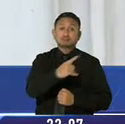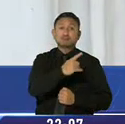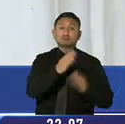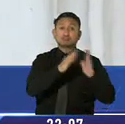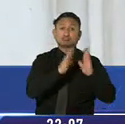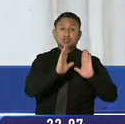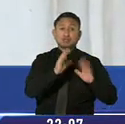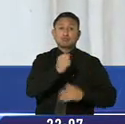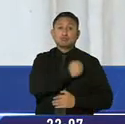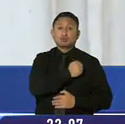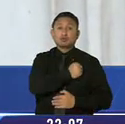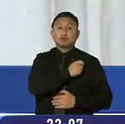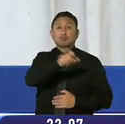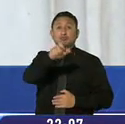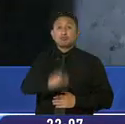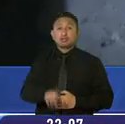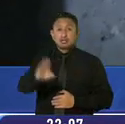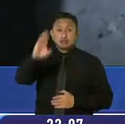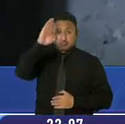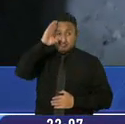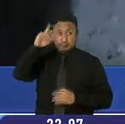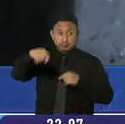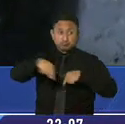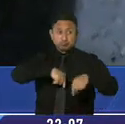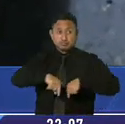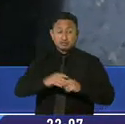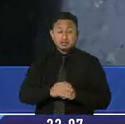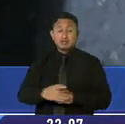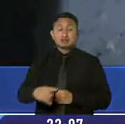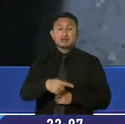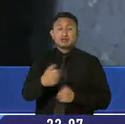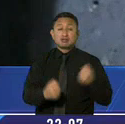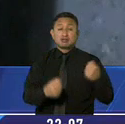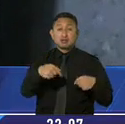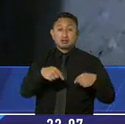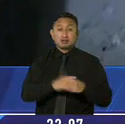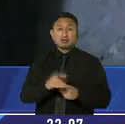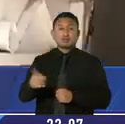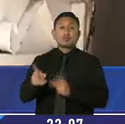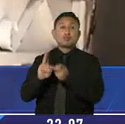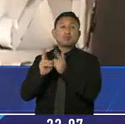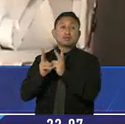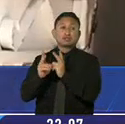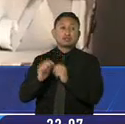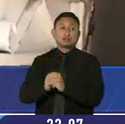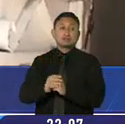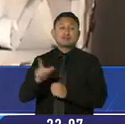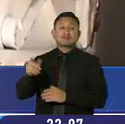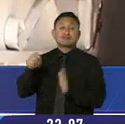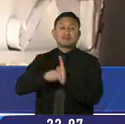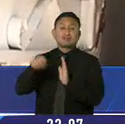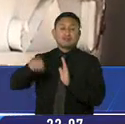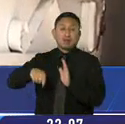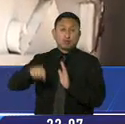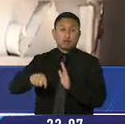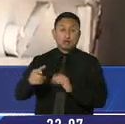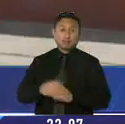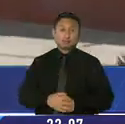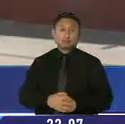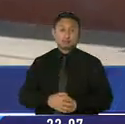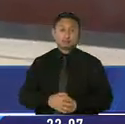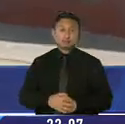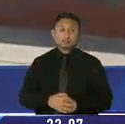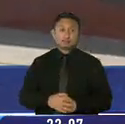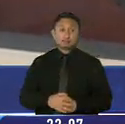un agente de tránsito, mientras que el carro pertenece a su vecina, una abogada en libre ejercicio. No saben